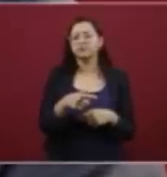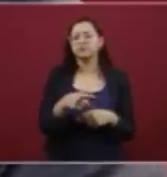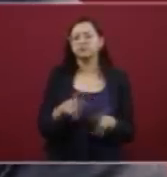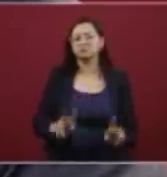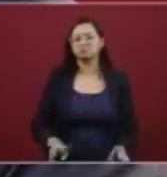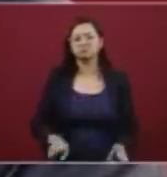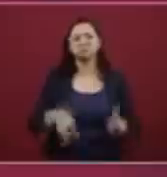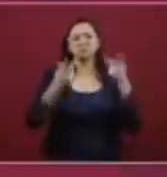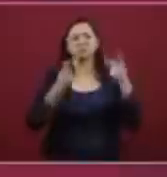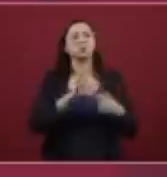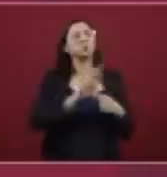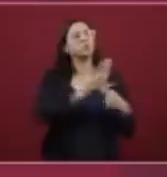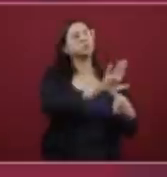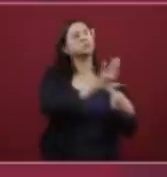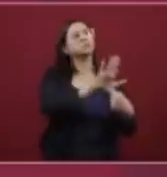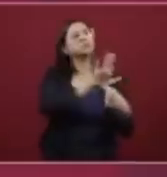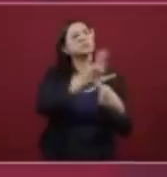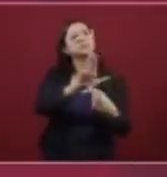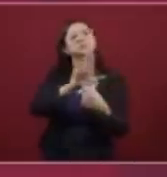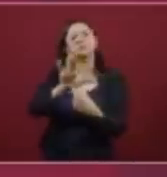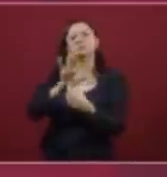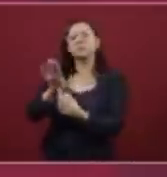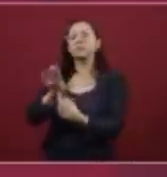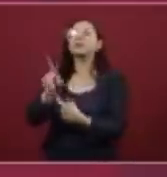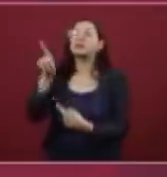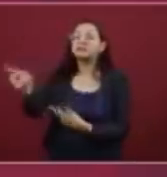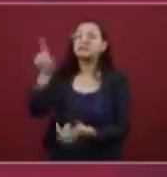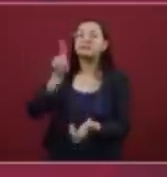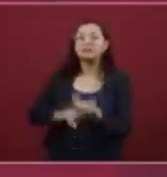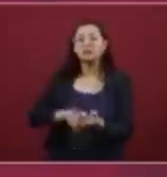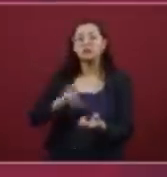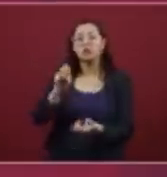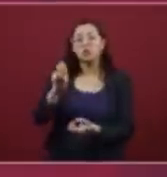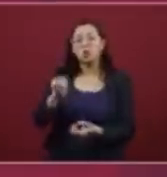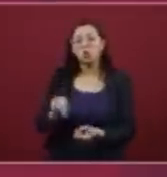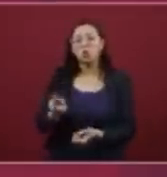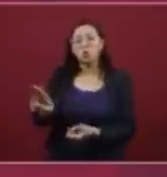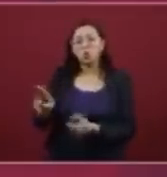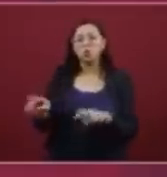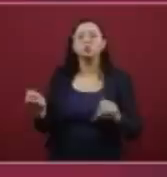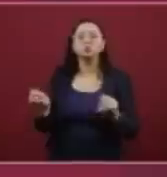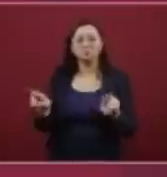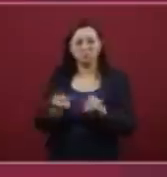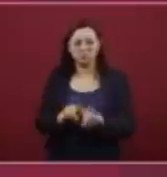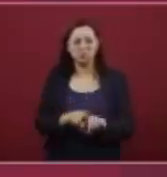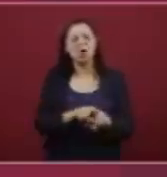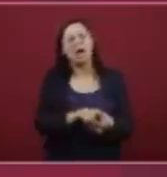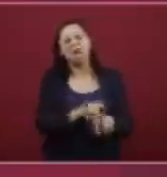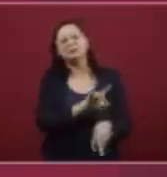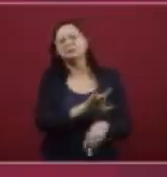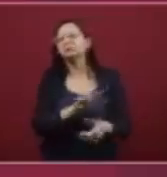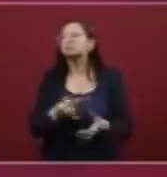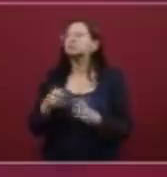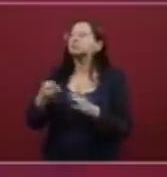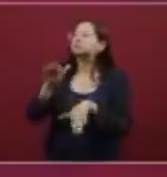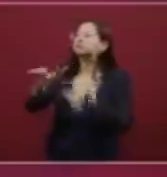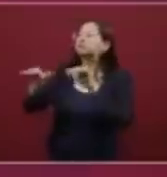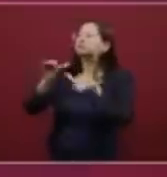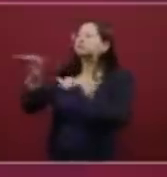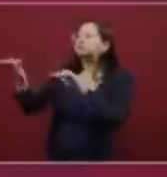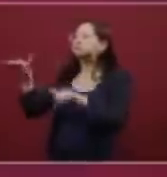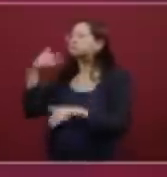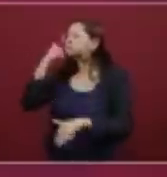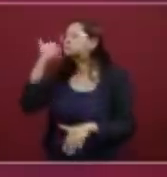ofrecido por una oficina de la ONU para que